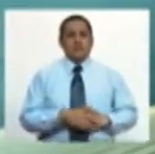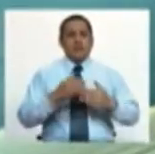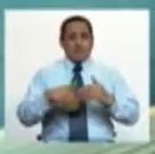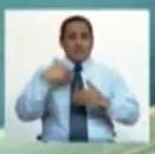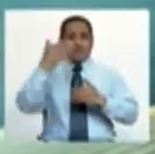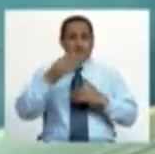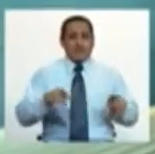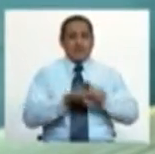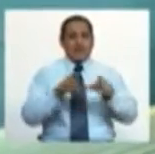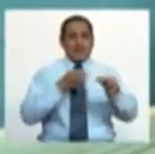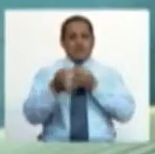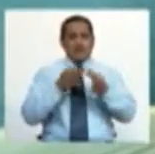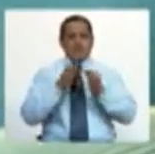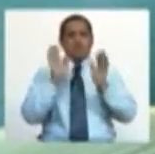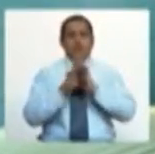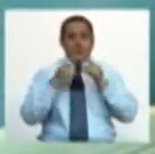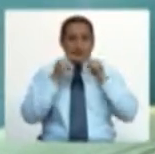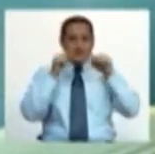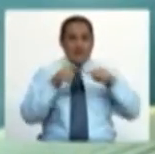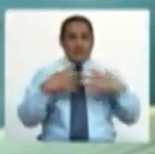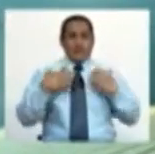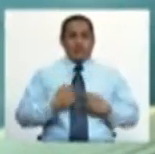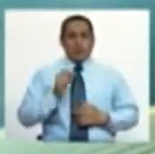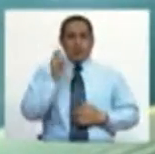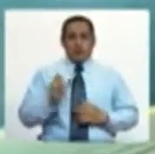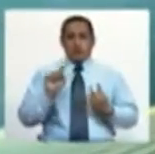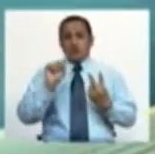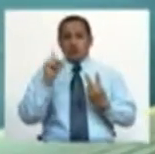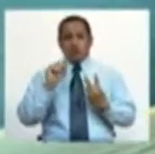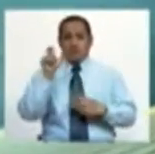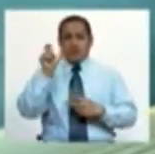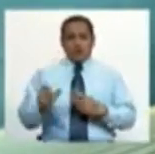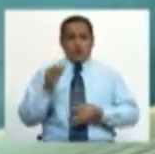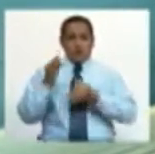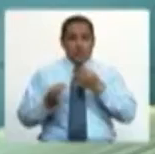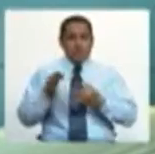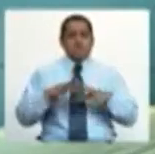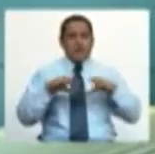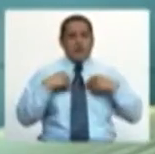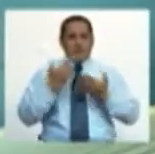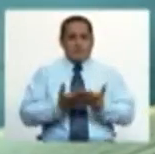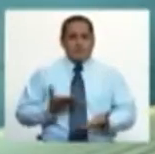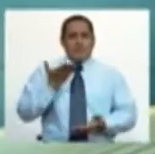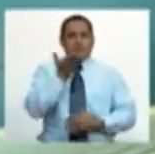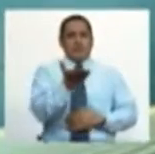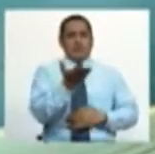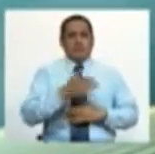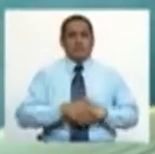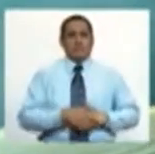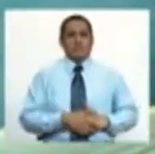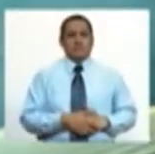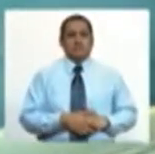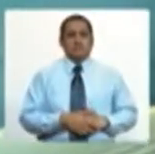En adelante se debe interpretar que si está presente el abogado y no el imputado, debe admitirse el recurso.